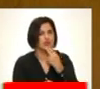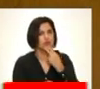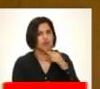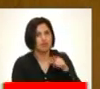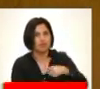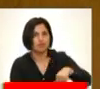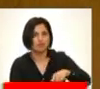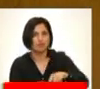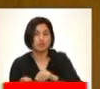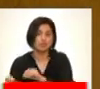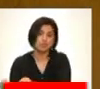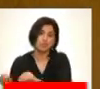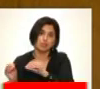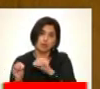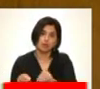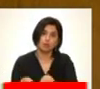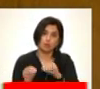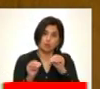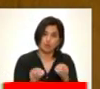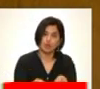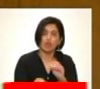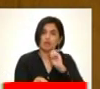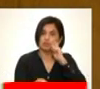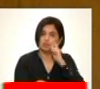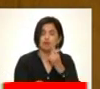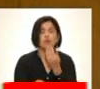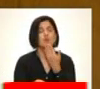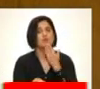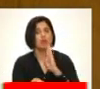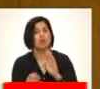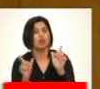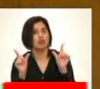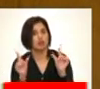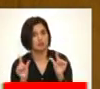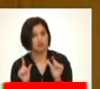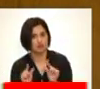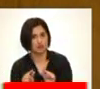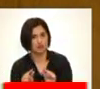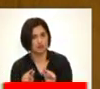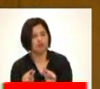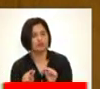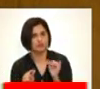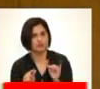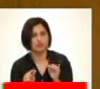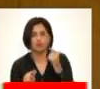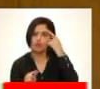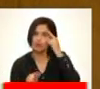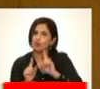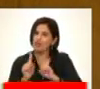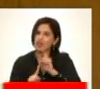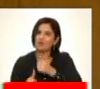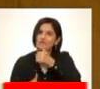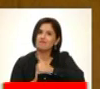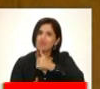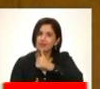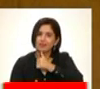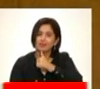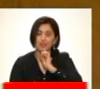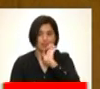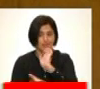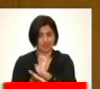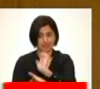estas prórrogas han contribuido a mejorar, a reducir, pero hay una acción que no ha acontecido, el Estado no